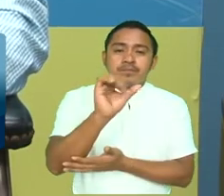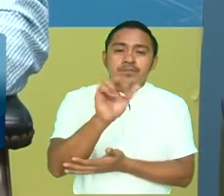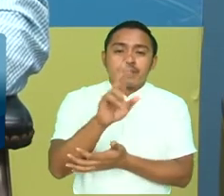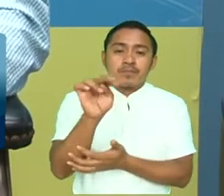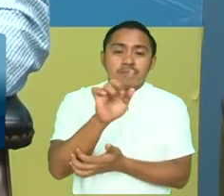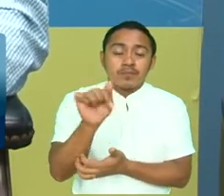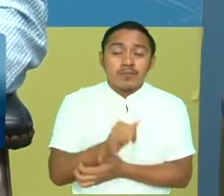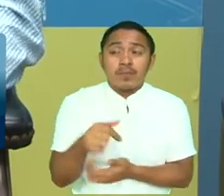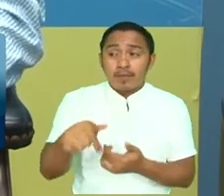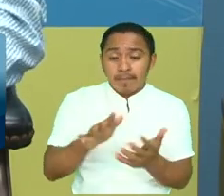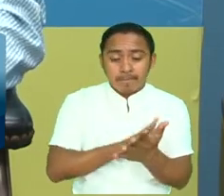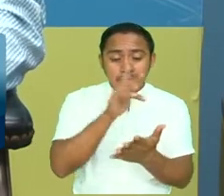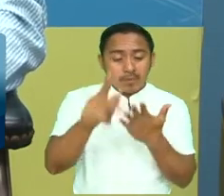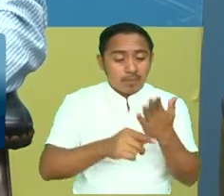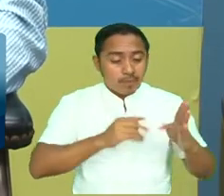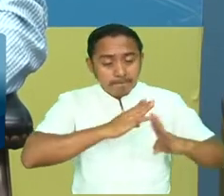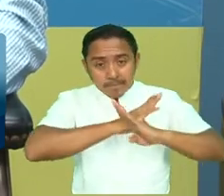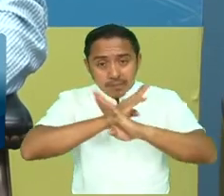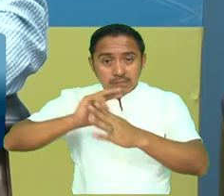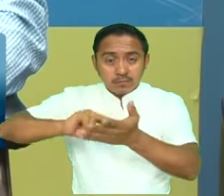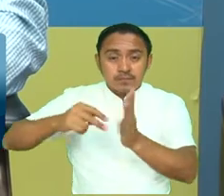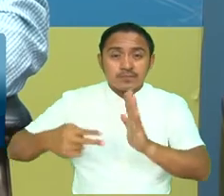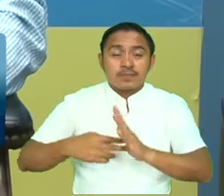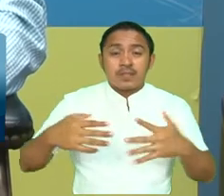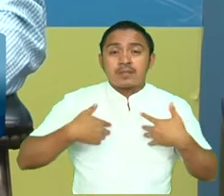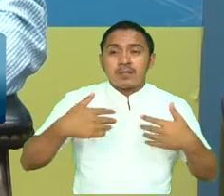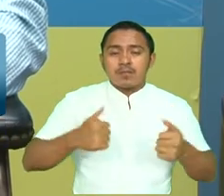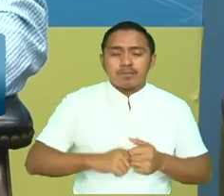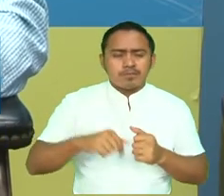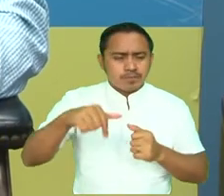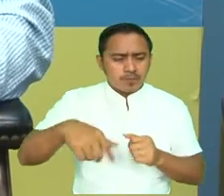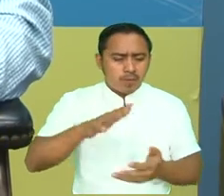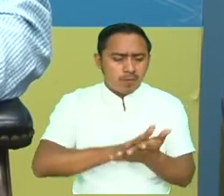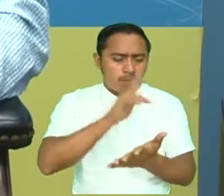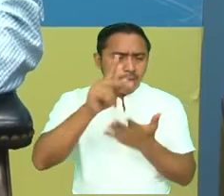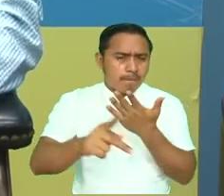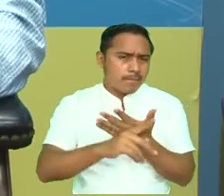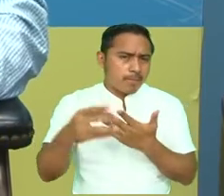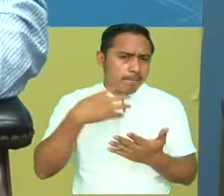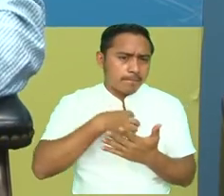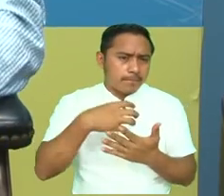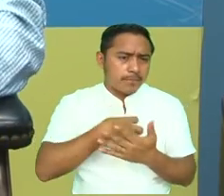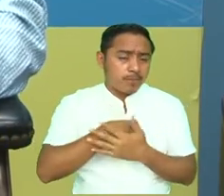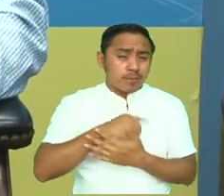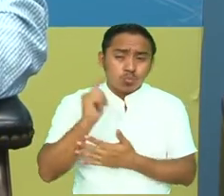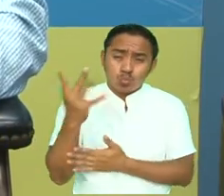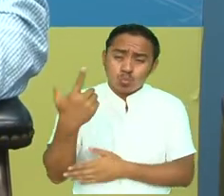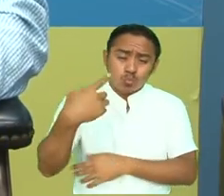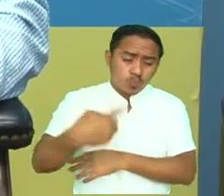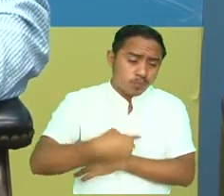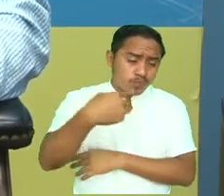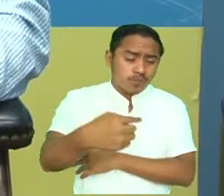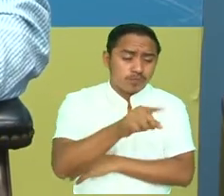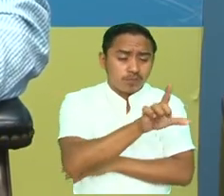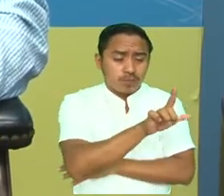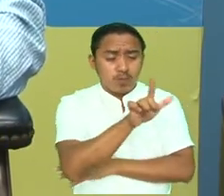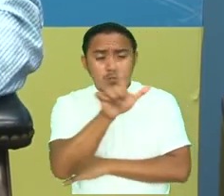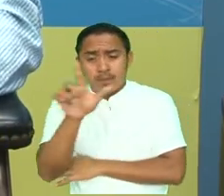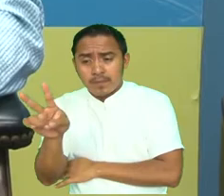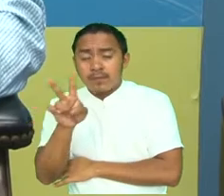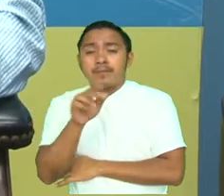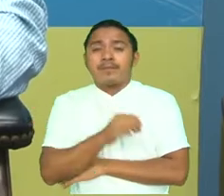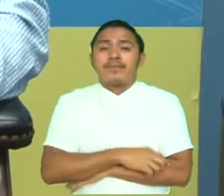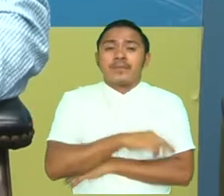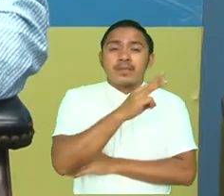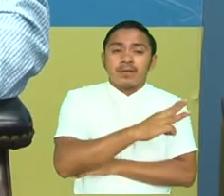Prevenir es Salud, un programa que dedica a la producción del canal parlamentario todos los días, de lunes a viernes, de 3 a 3 y